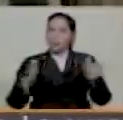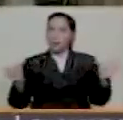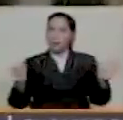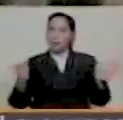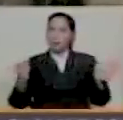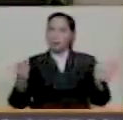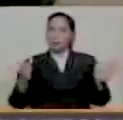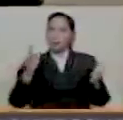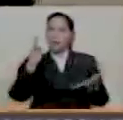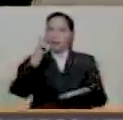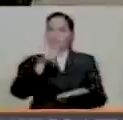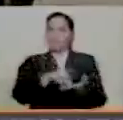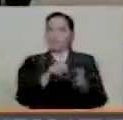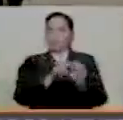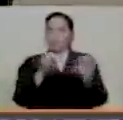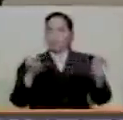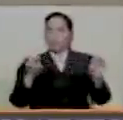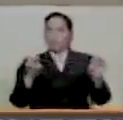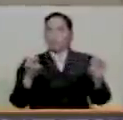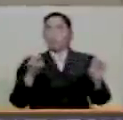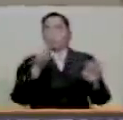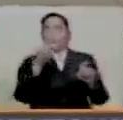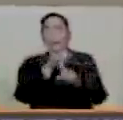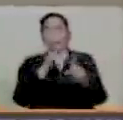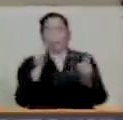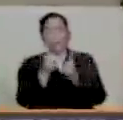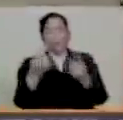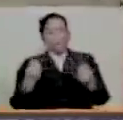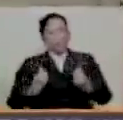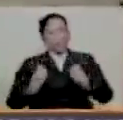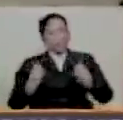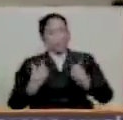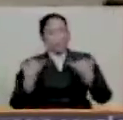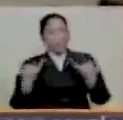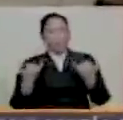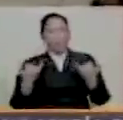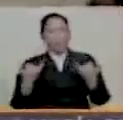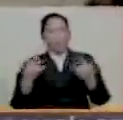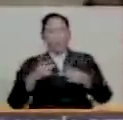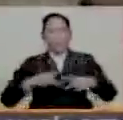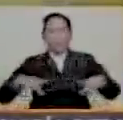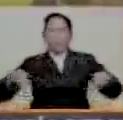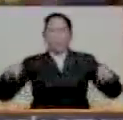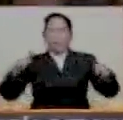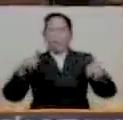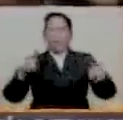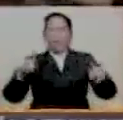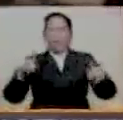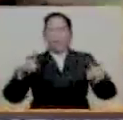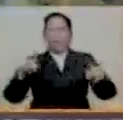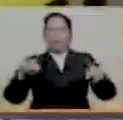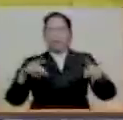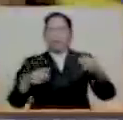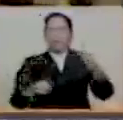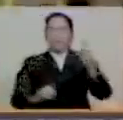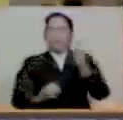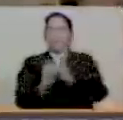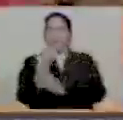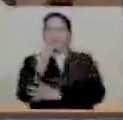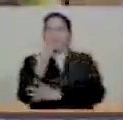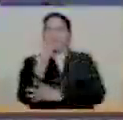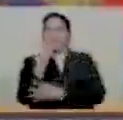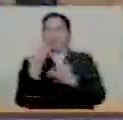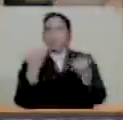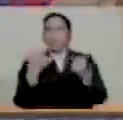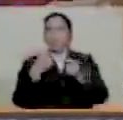la educación. Es el ambiente que se vive a esta hora en la Plaza Bicentenario del Palacio de Miraflores. Los bachilleres